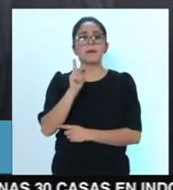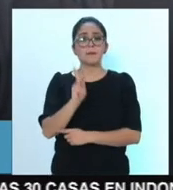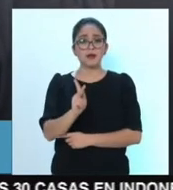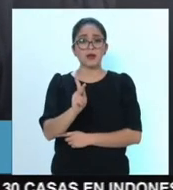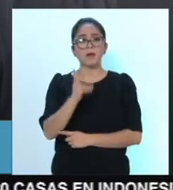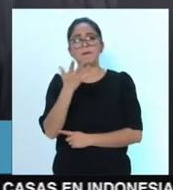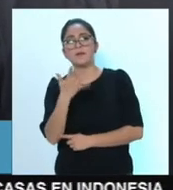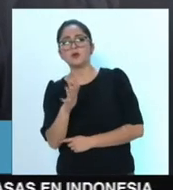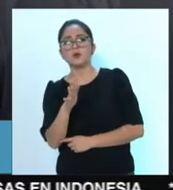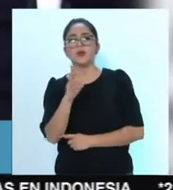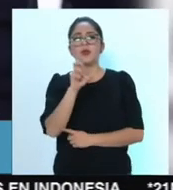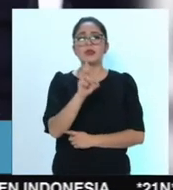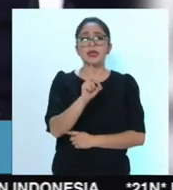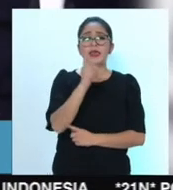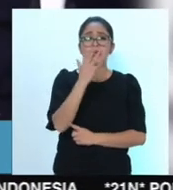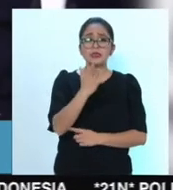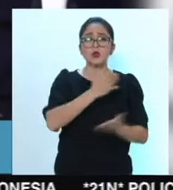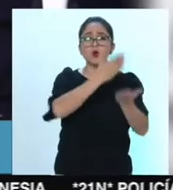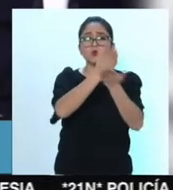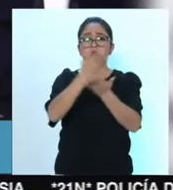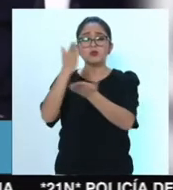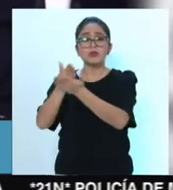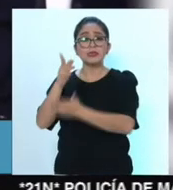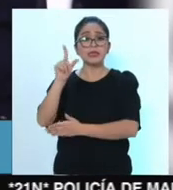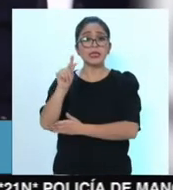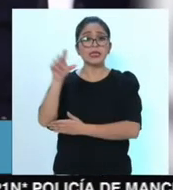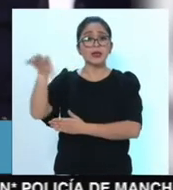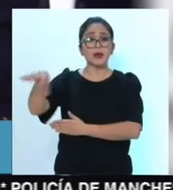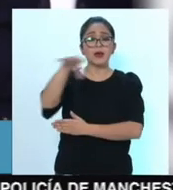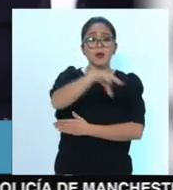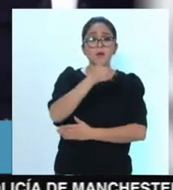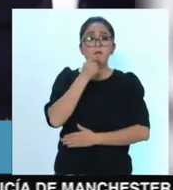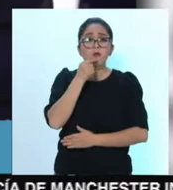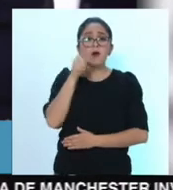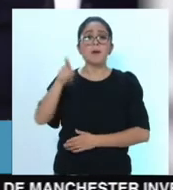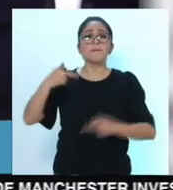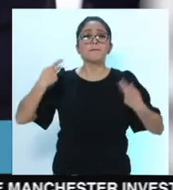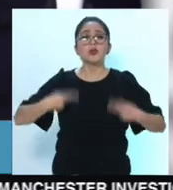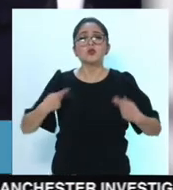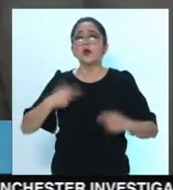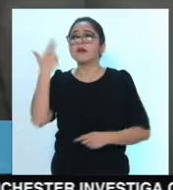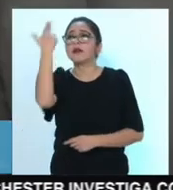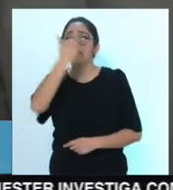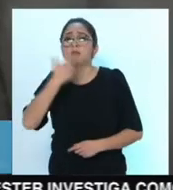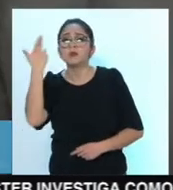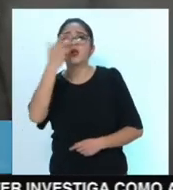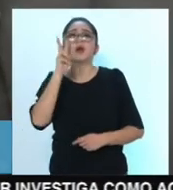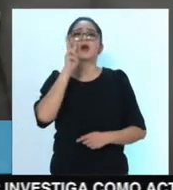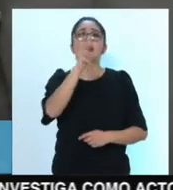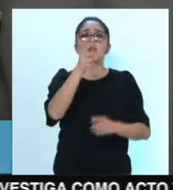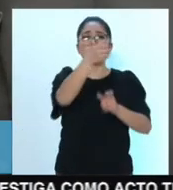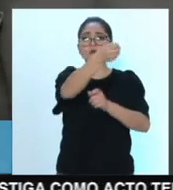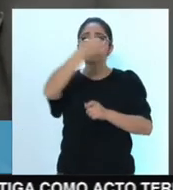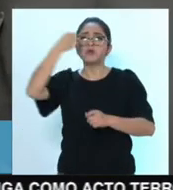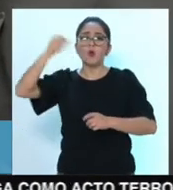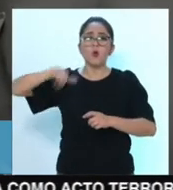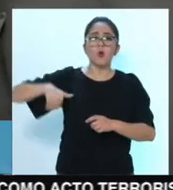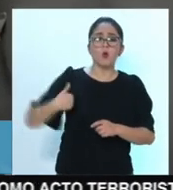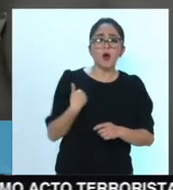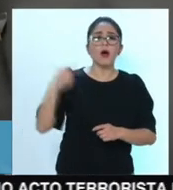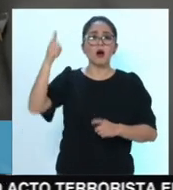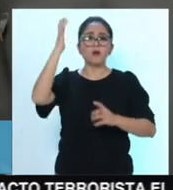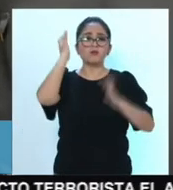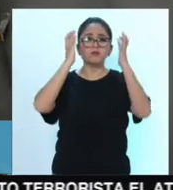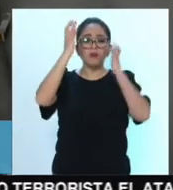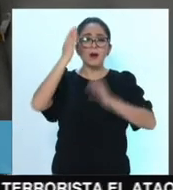a 35 de las 70 bases policiales. Los funcionarios revisaron instalaciones como casilleros, regaderas y baños.